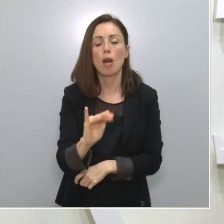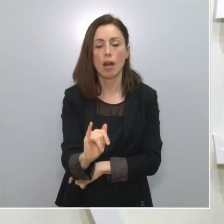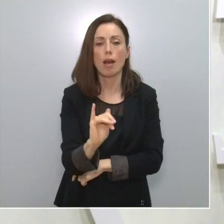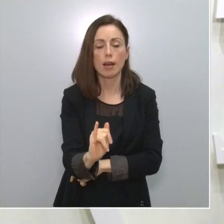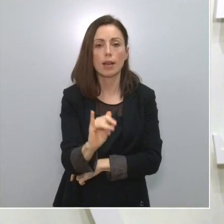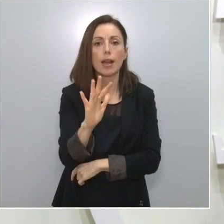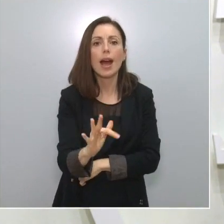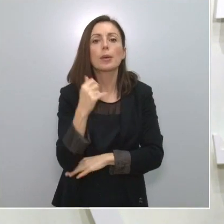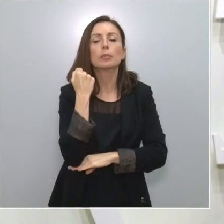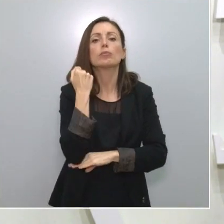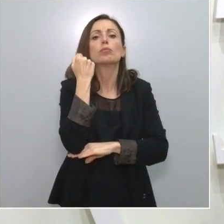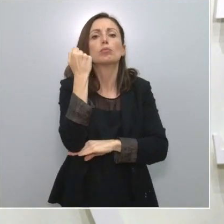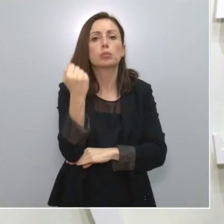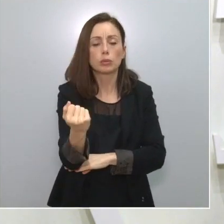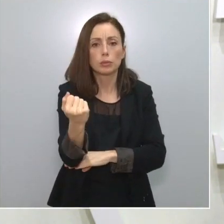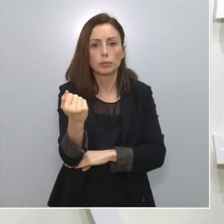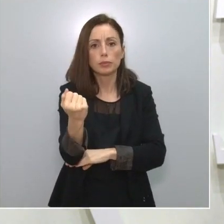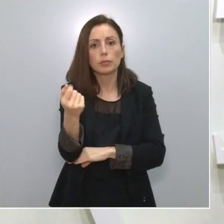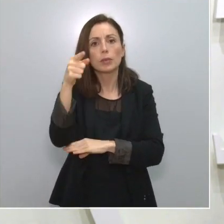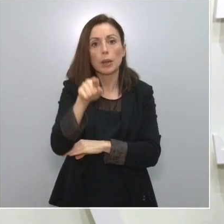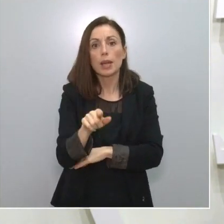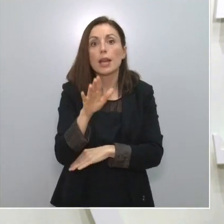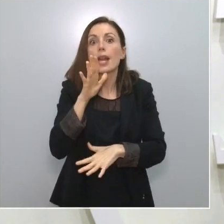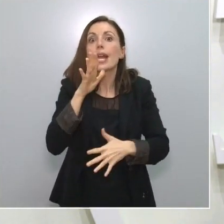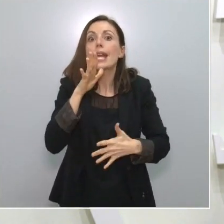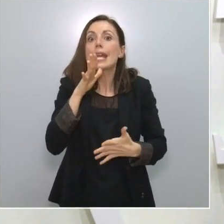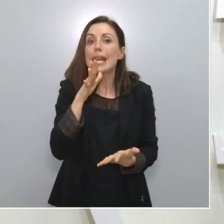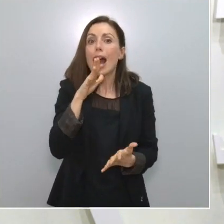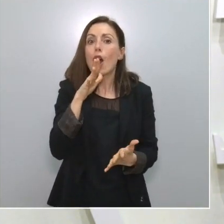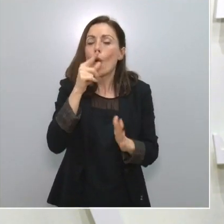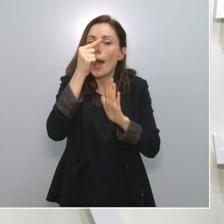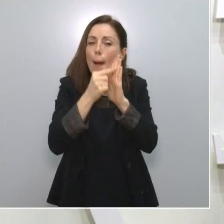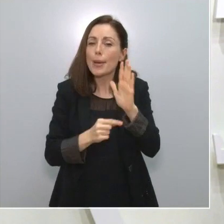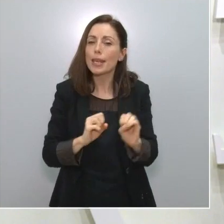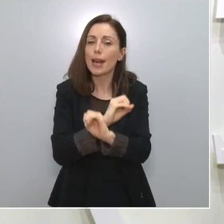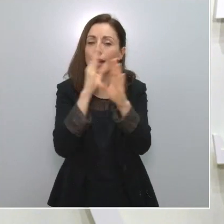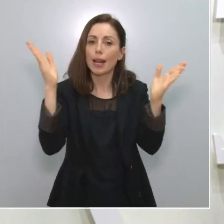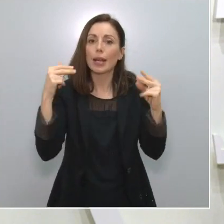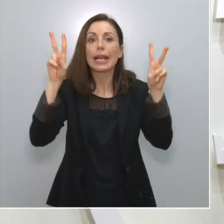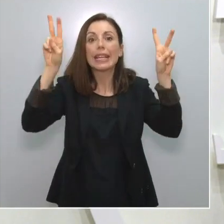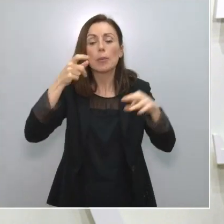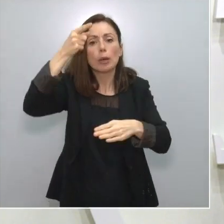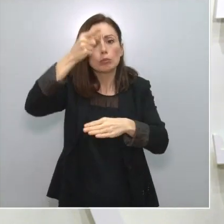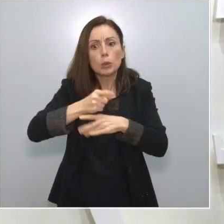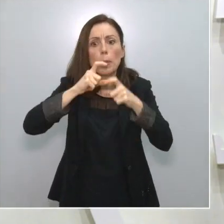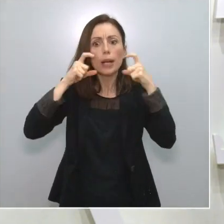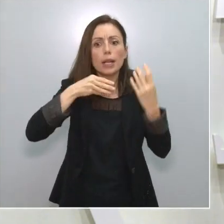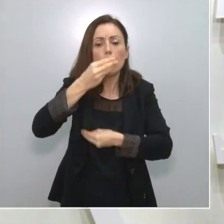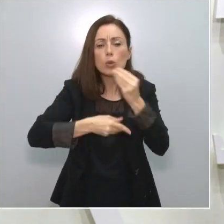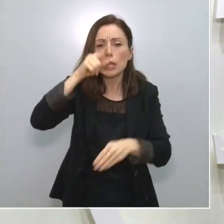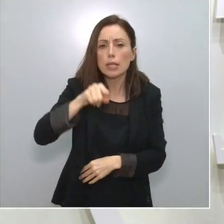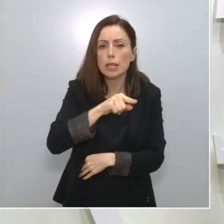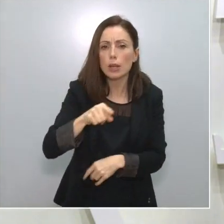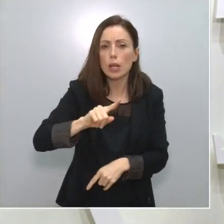para reforzarlas, y pese a que aún no hay una directriz clara sobre la obligatoriedad del uso de mascarillas,